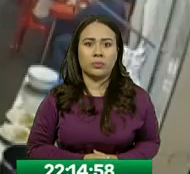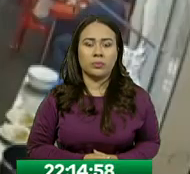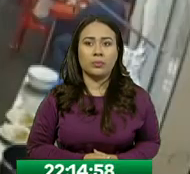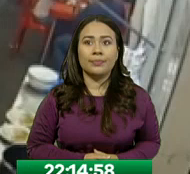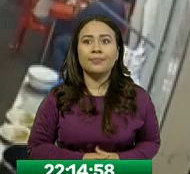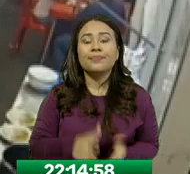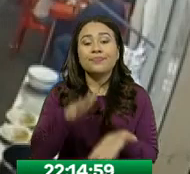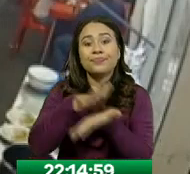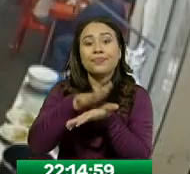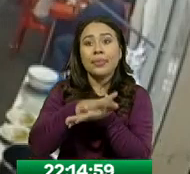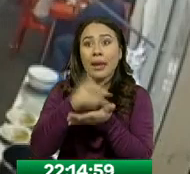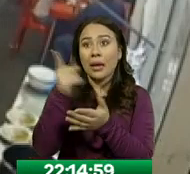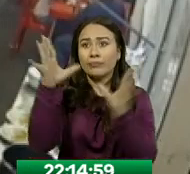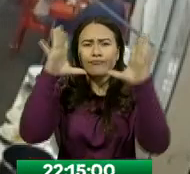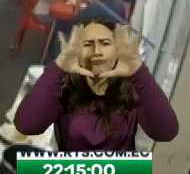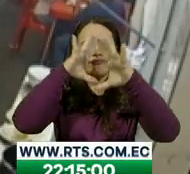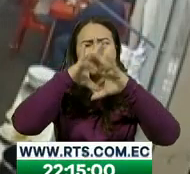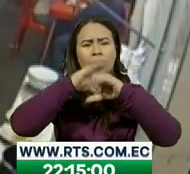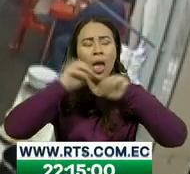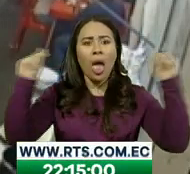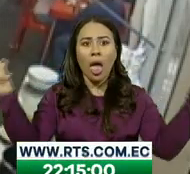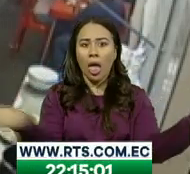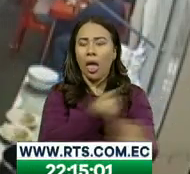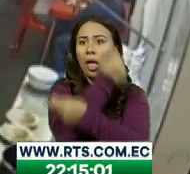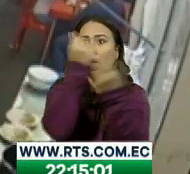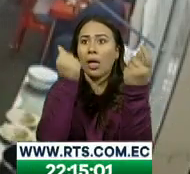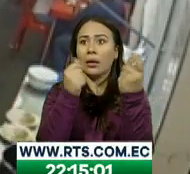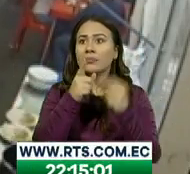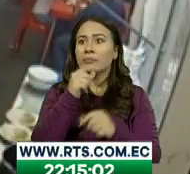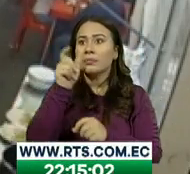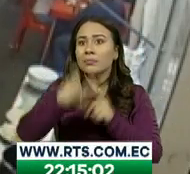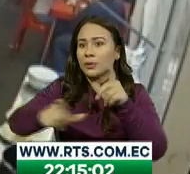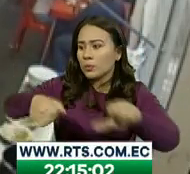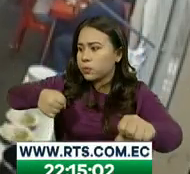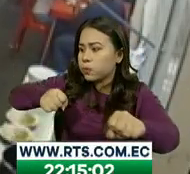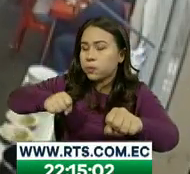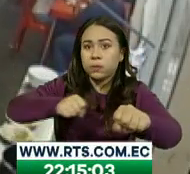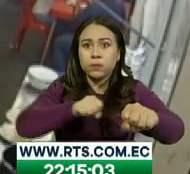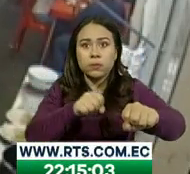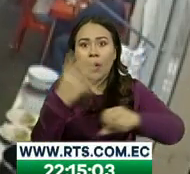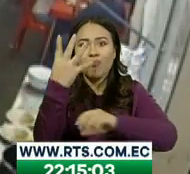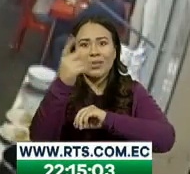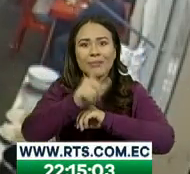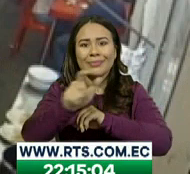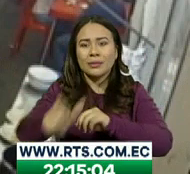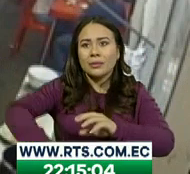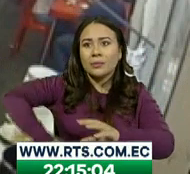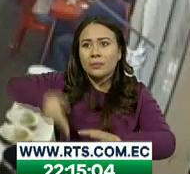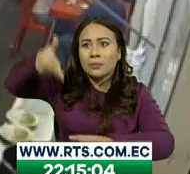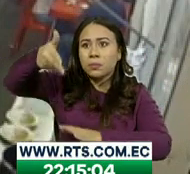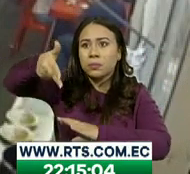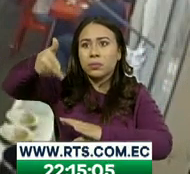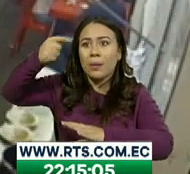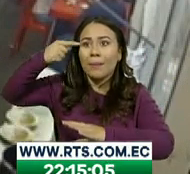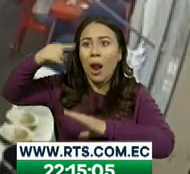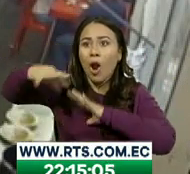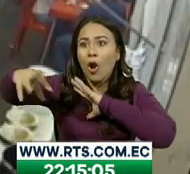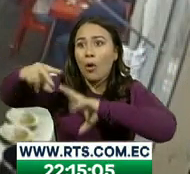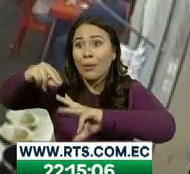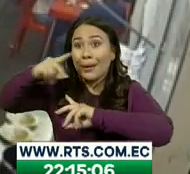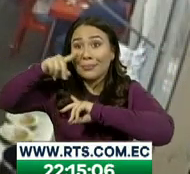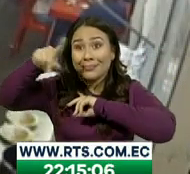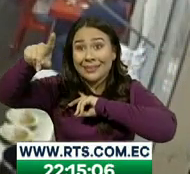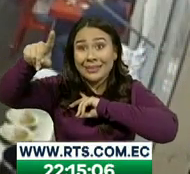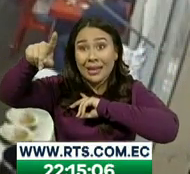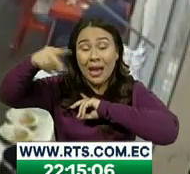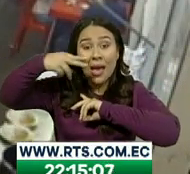La tranquila y cálida noche de pronto se vio alterada con la llegada de 2 motocicletas con 4 sujetos a bordo. 2 se bajaron y uno de ellos